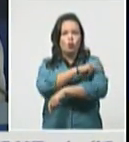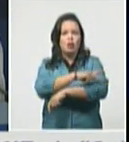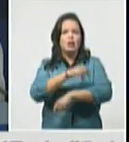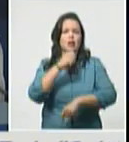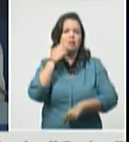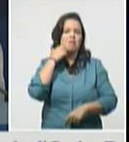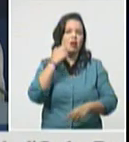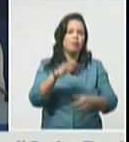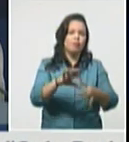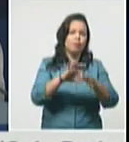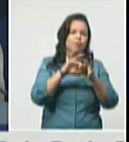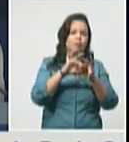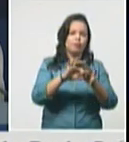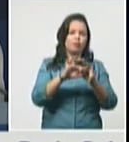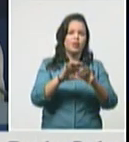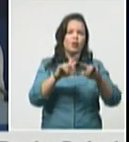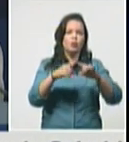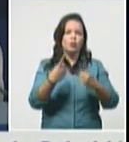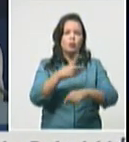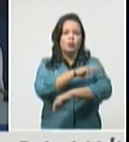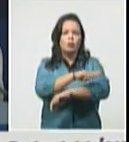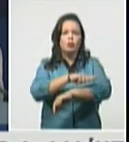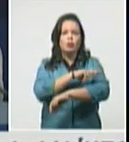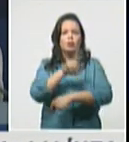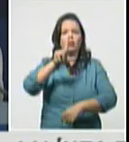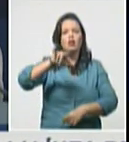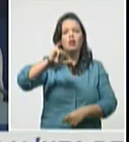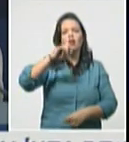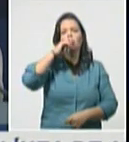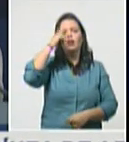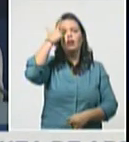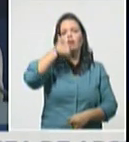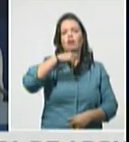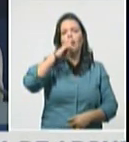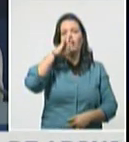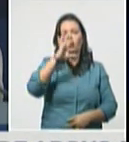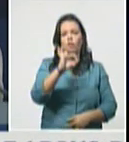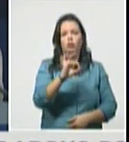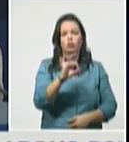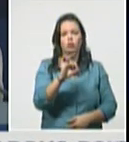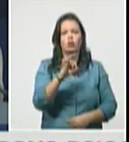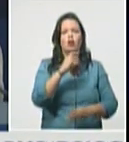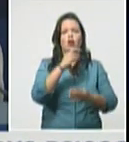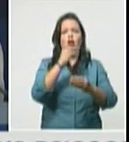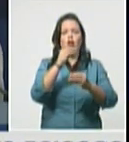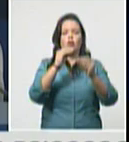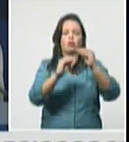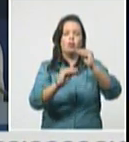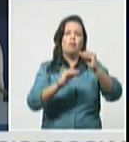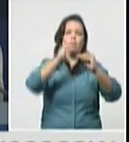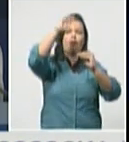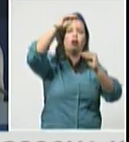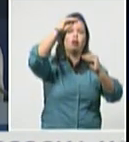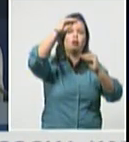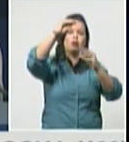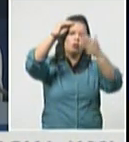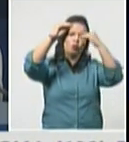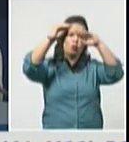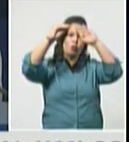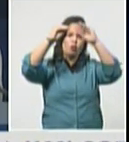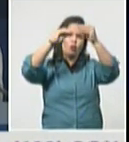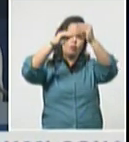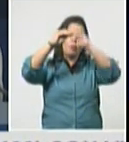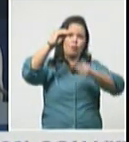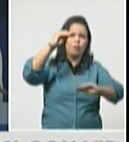pasa a la posición 106, que era la que tenía Cuba en el día de ayer. Los 2 pacientes